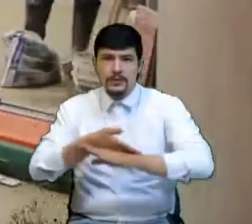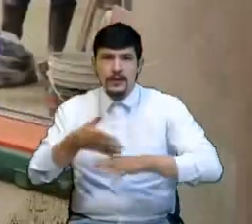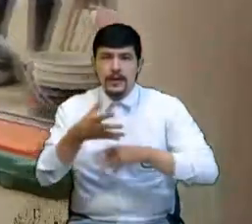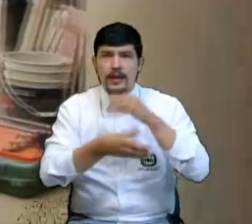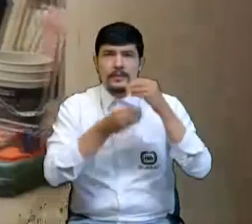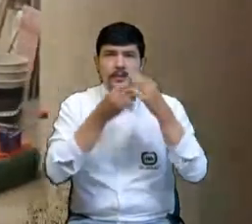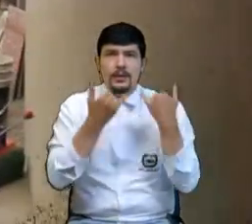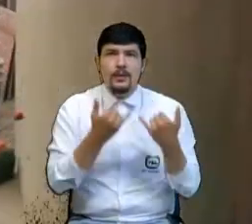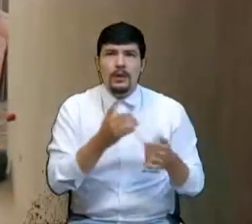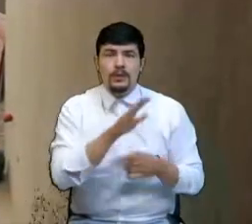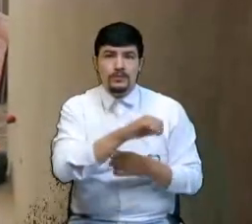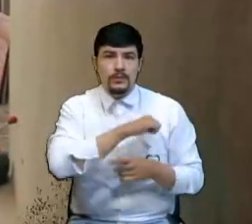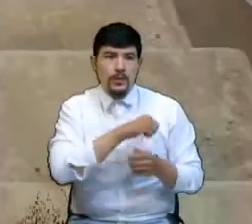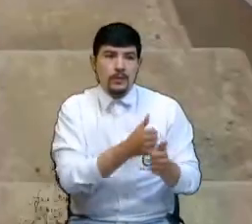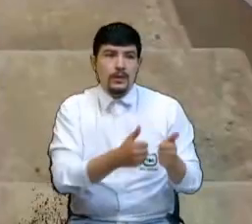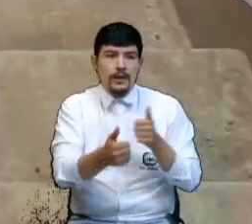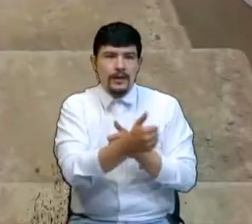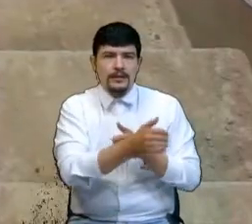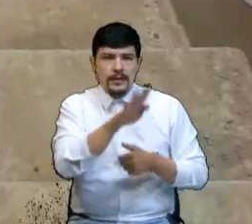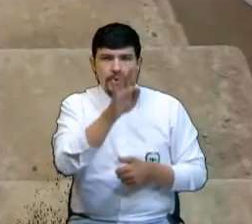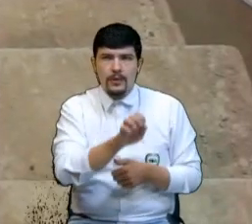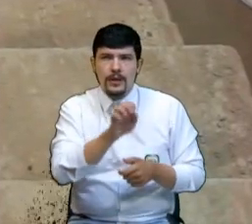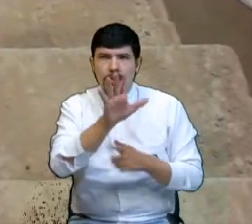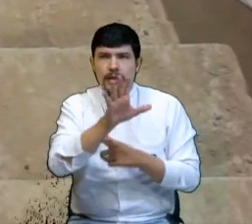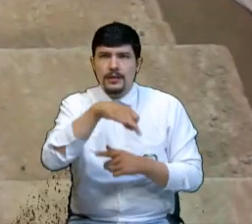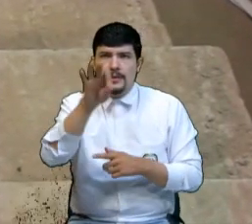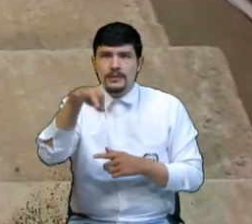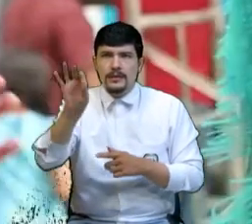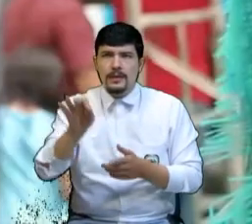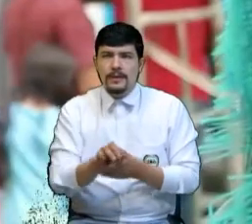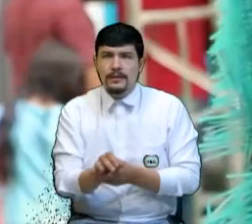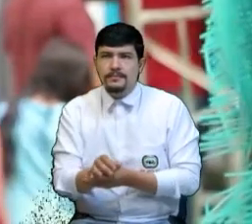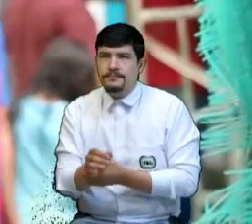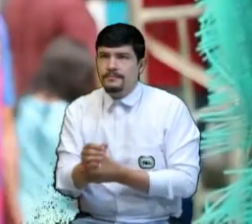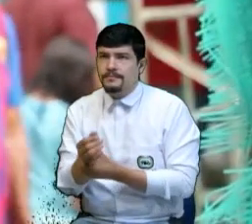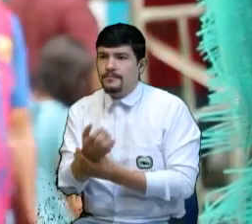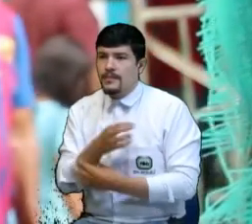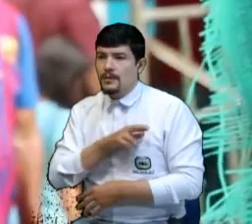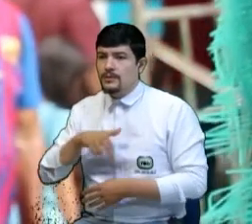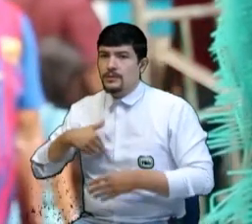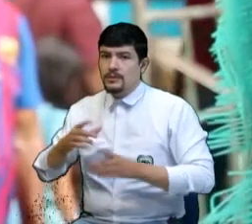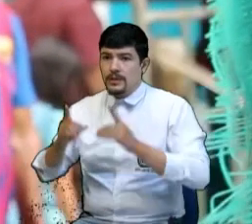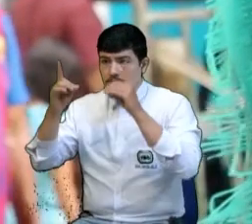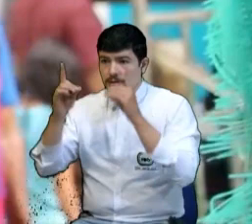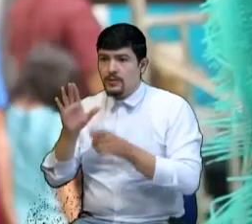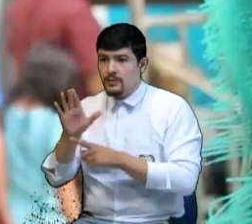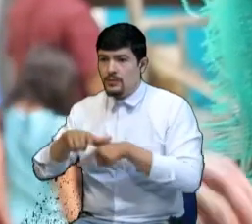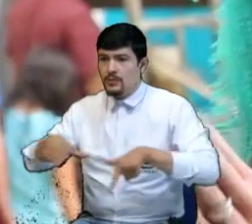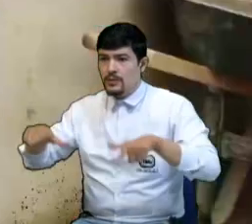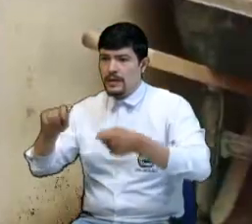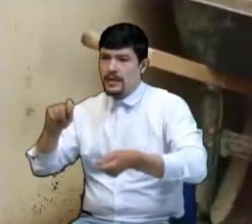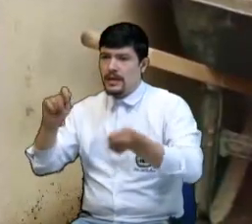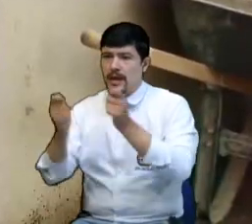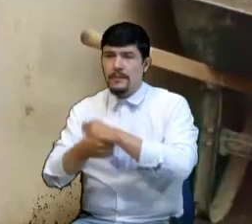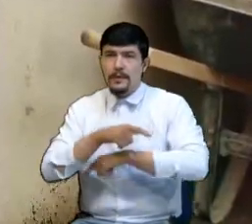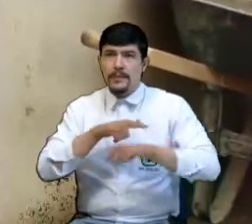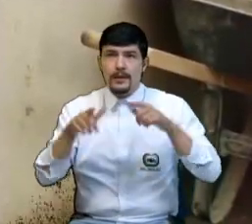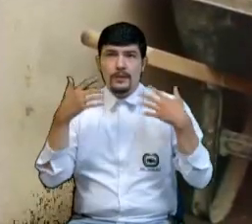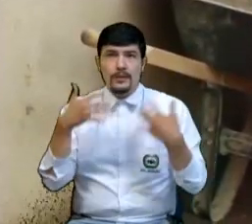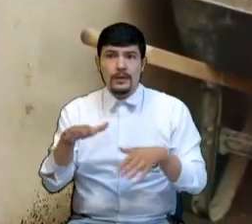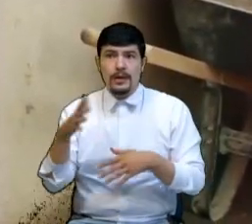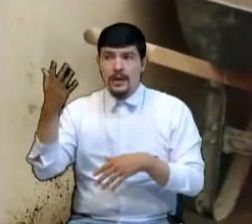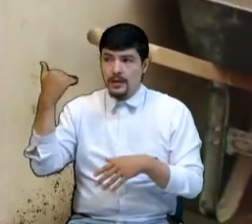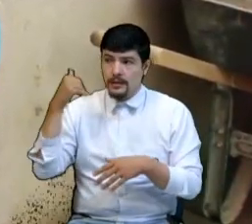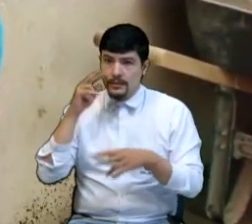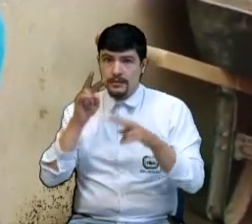y actualmente presenta un avance del 95 por ciento quisimos transformar un espacio que se ve relativamente pequeño pero que permite que tengamos a